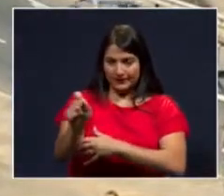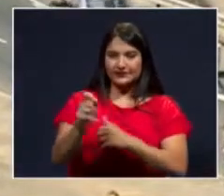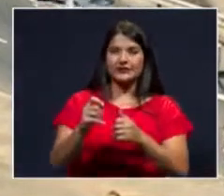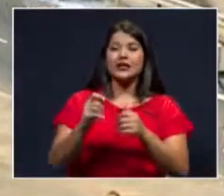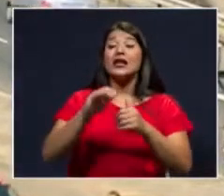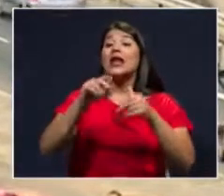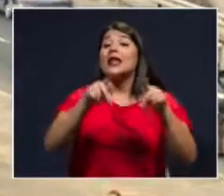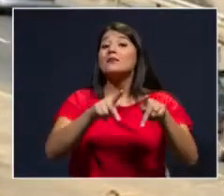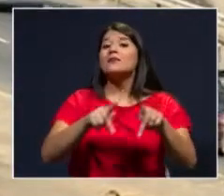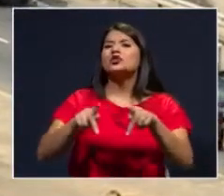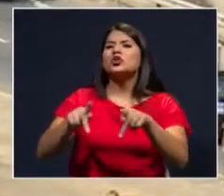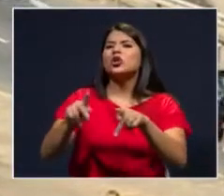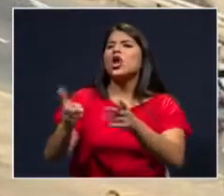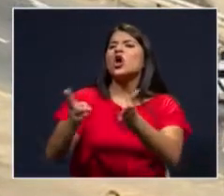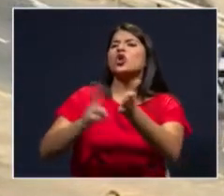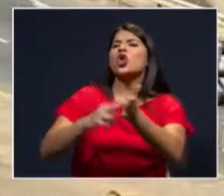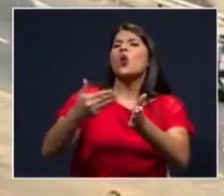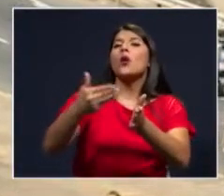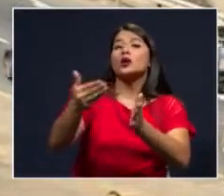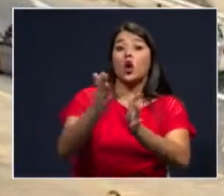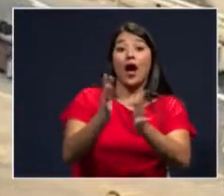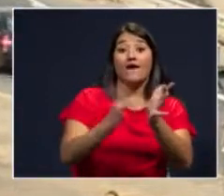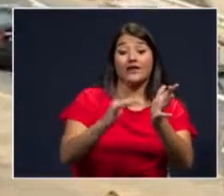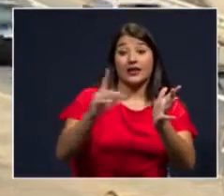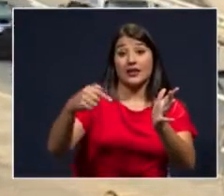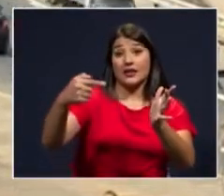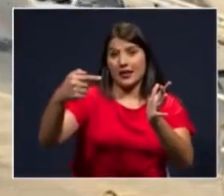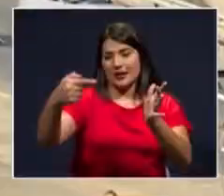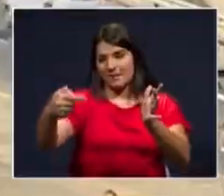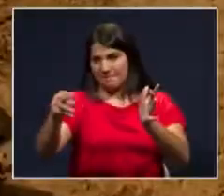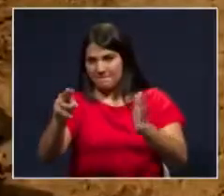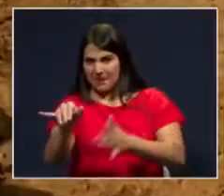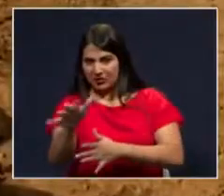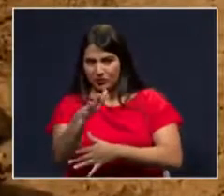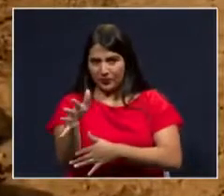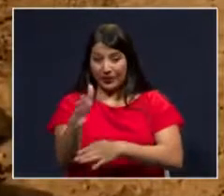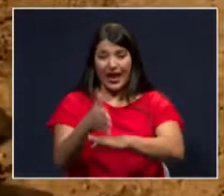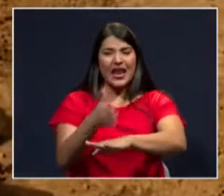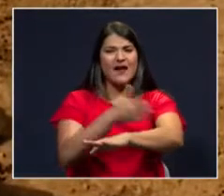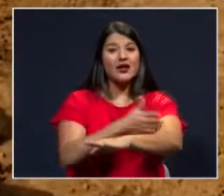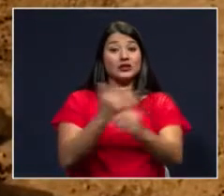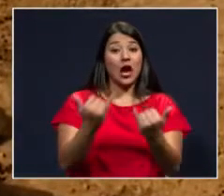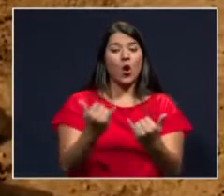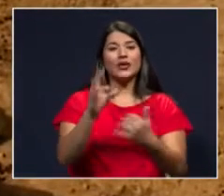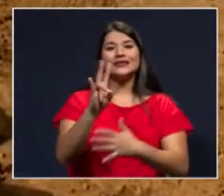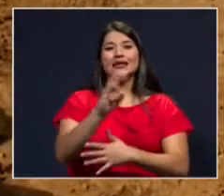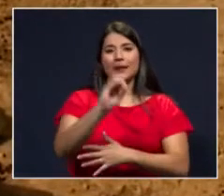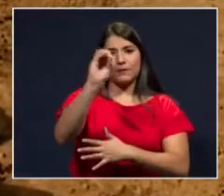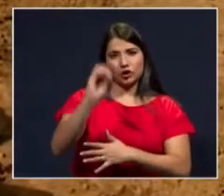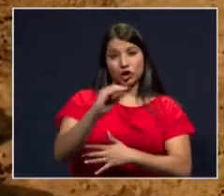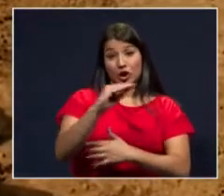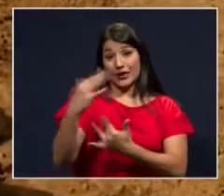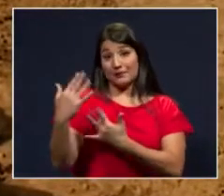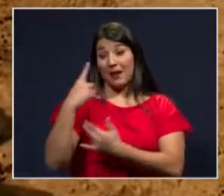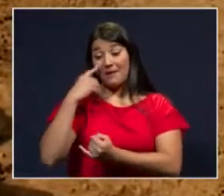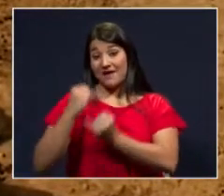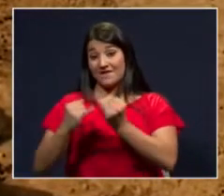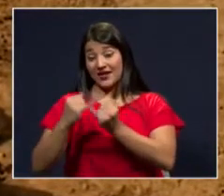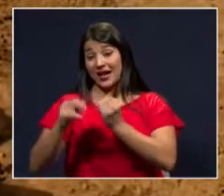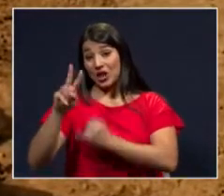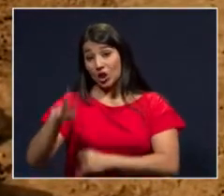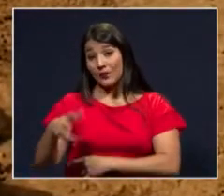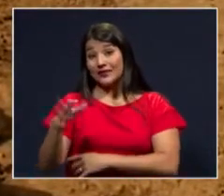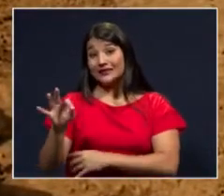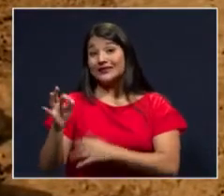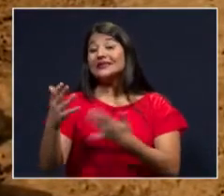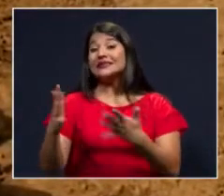serán contratadas entre abril y mayo próximos. El avance global del proyecto es de un 7% y se espera que para finales del